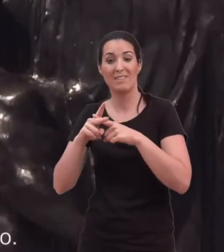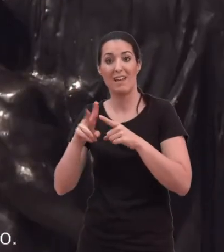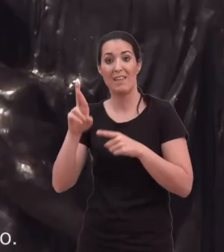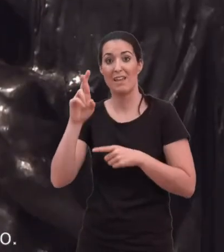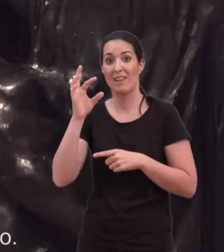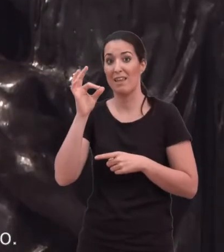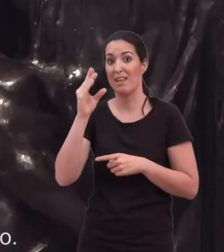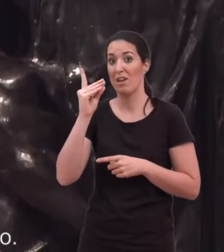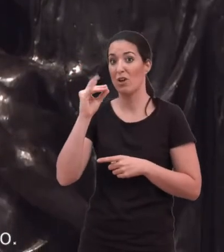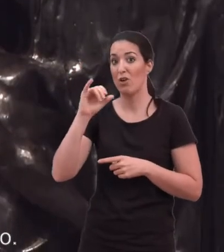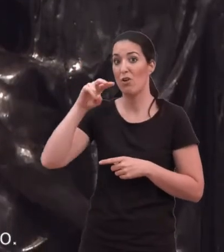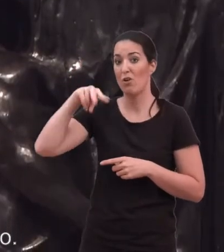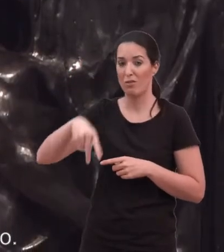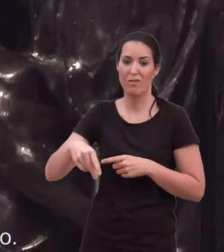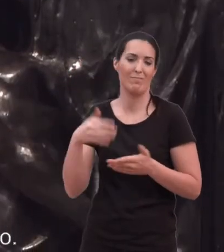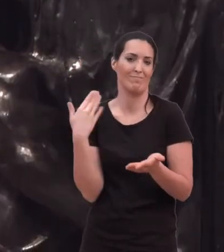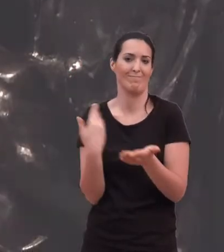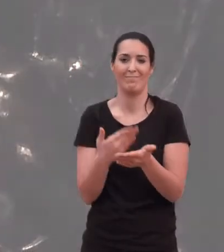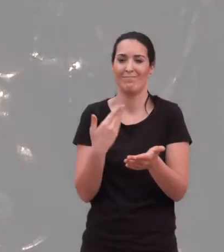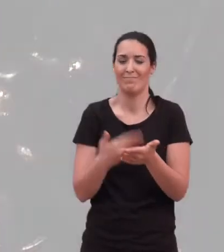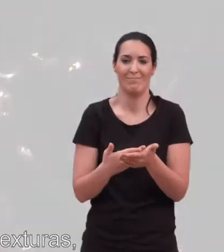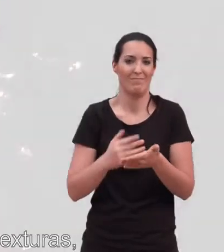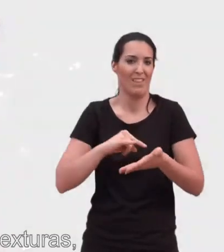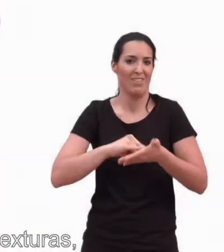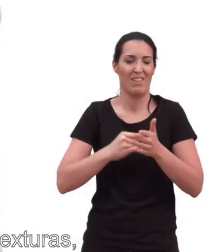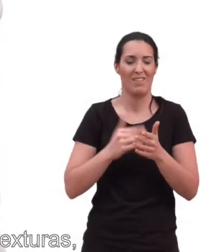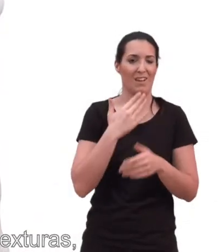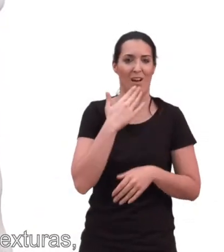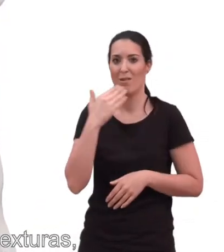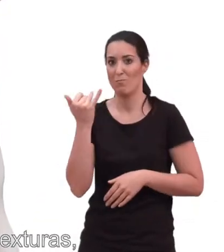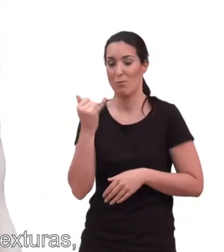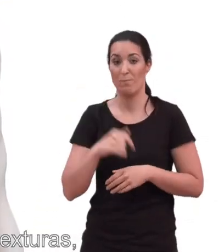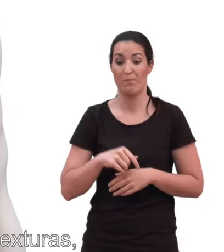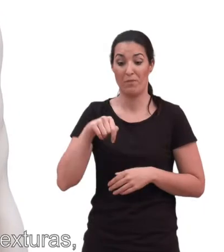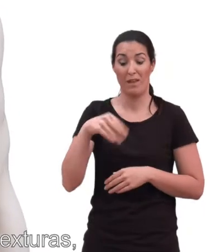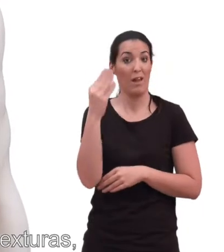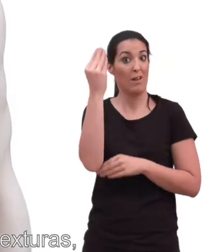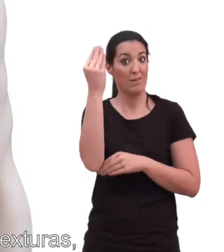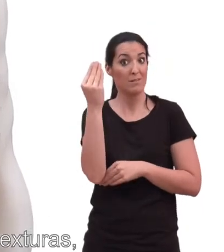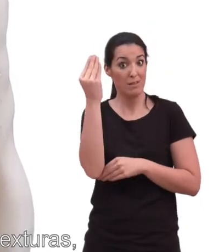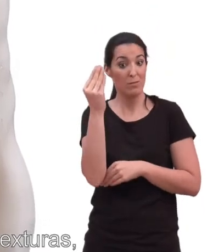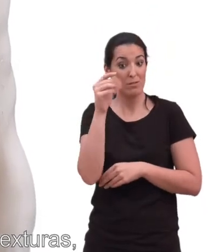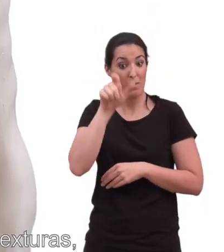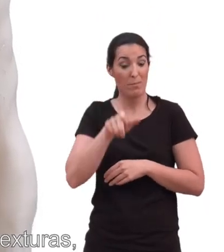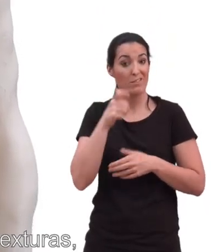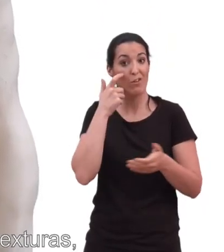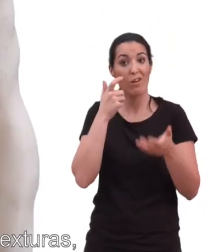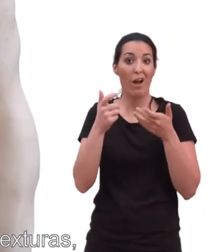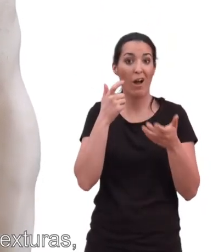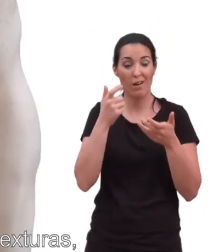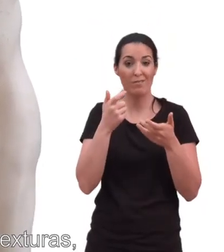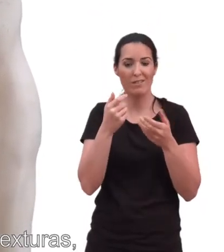de su dominio técnico. En esta composición, Pina opta por combinar distintas